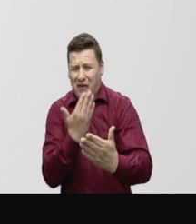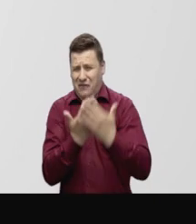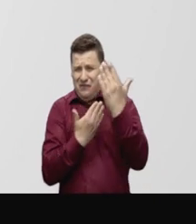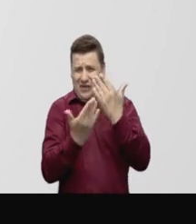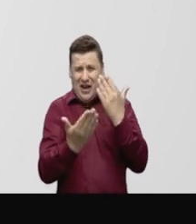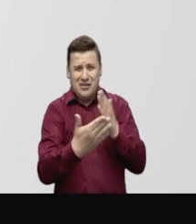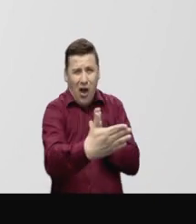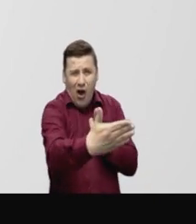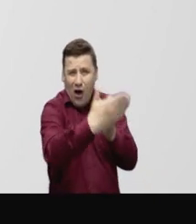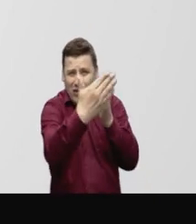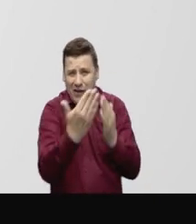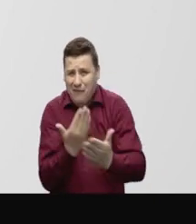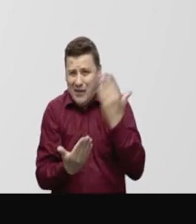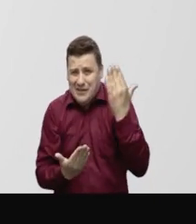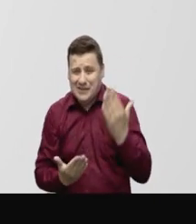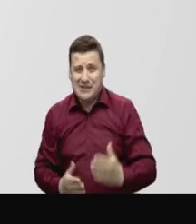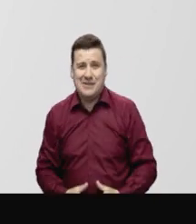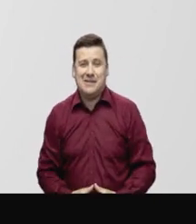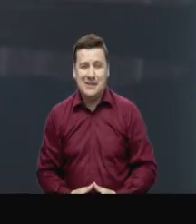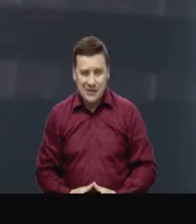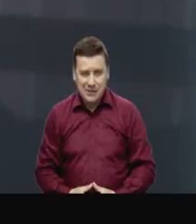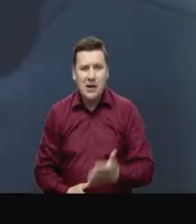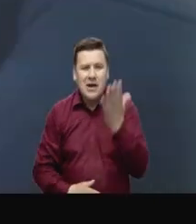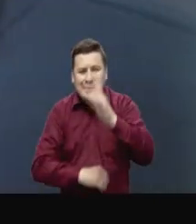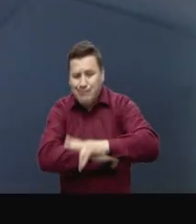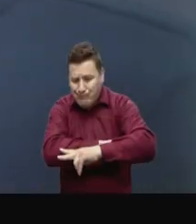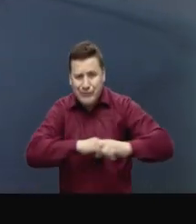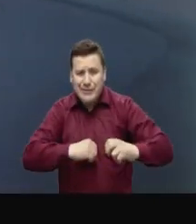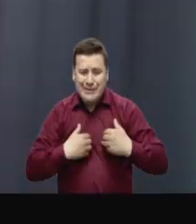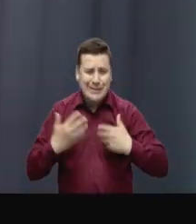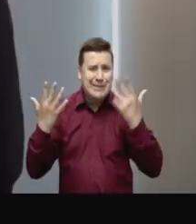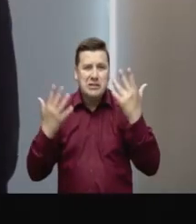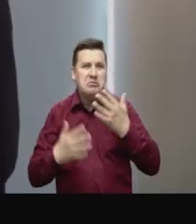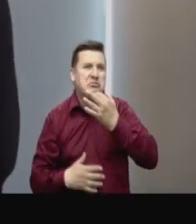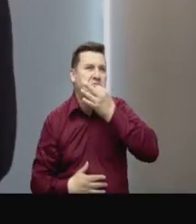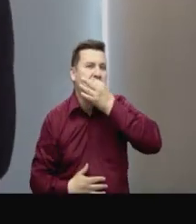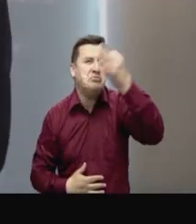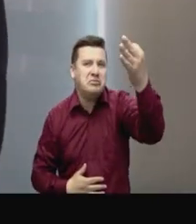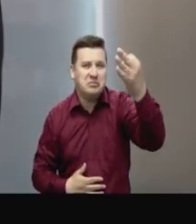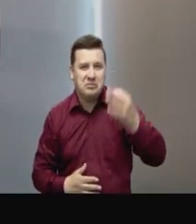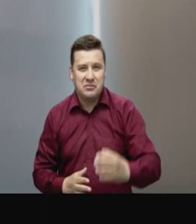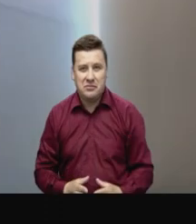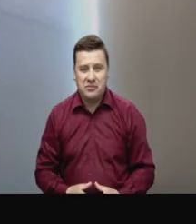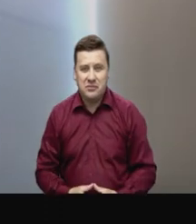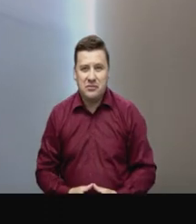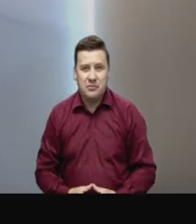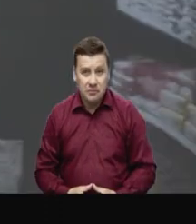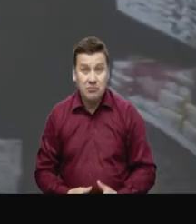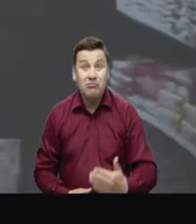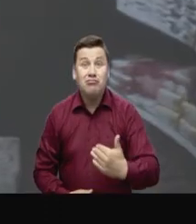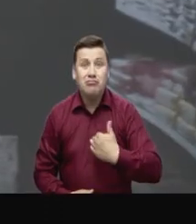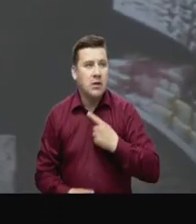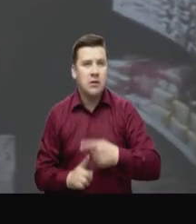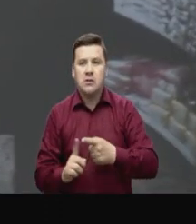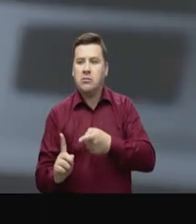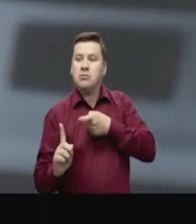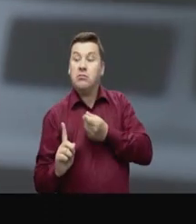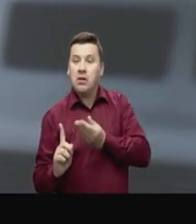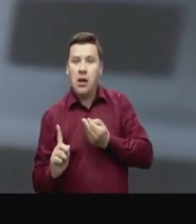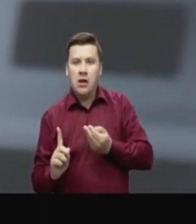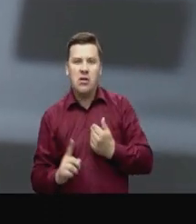Denunciar facilita la denuncia. Me robaron y denuncié. A mí